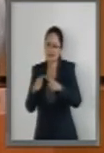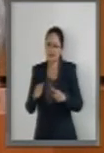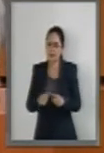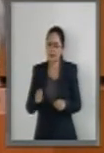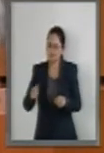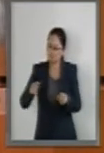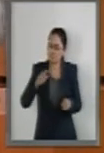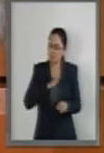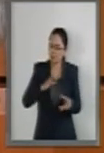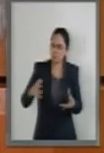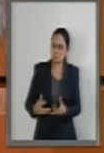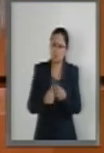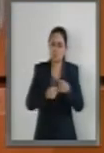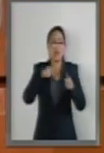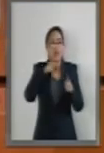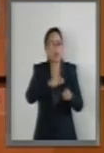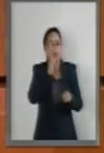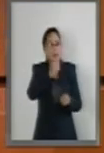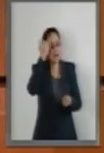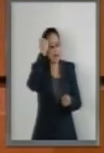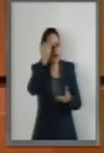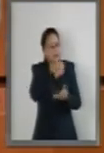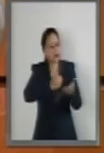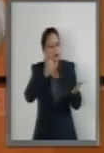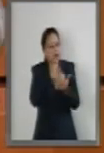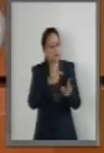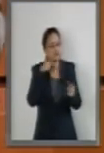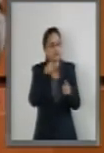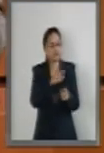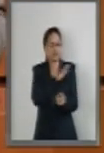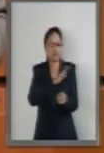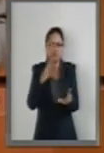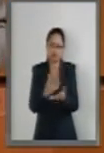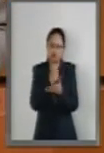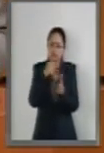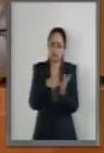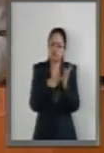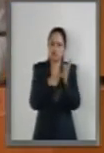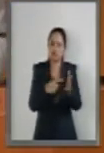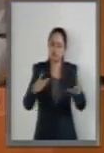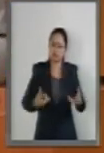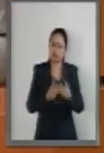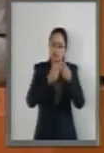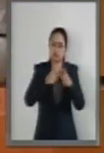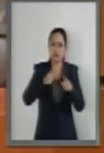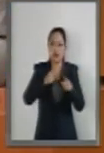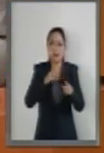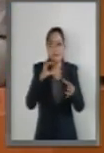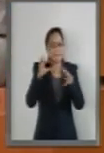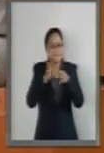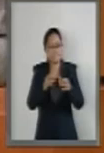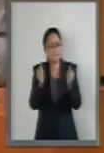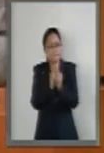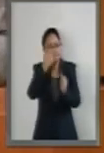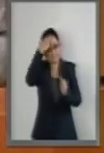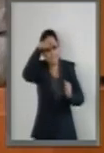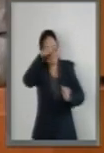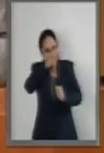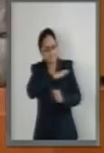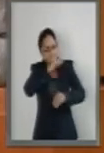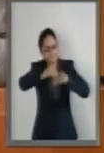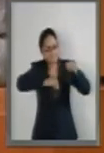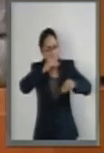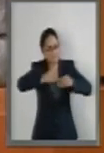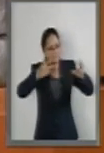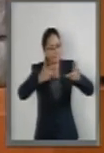que rescate principios urbanos que fueron desarrollados a través de la experiencia urbana de